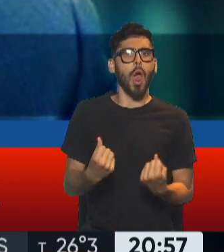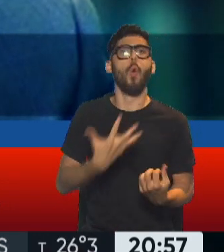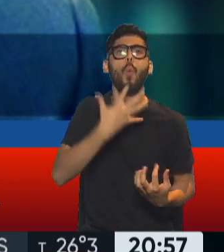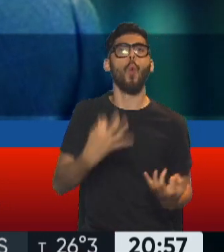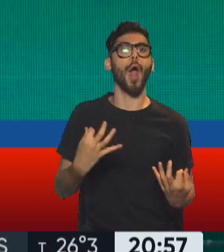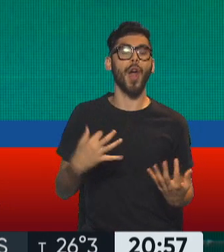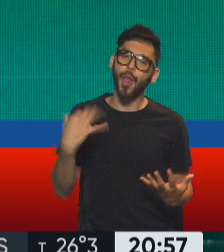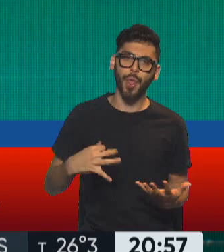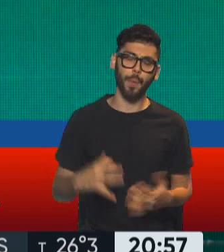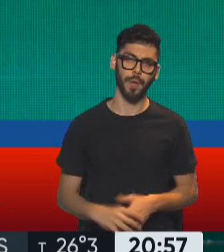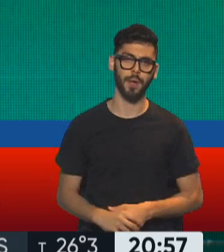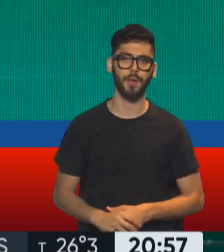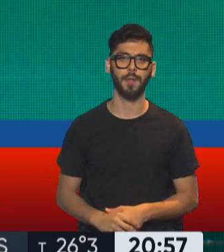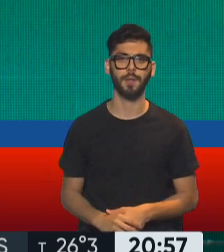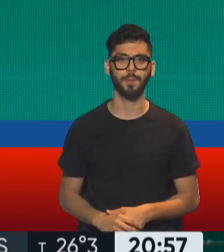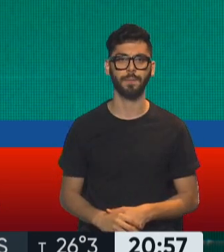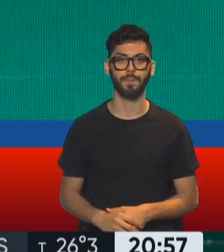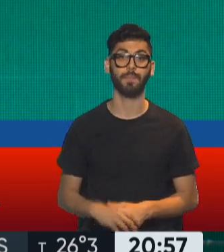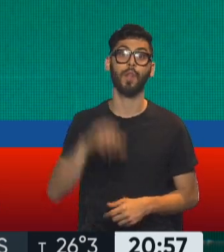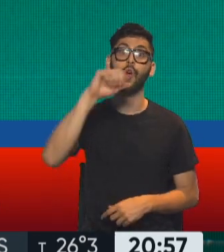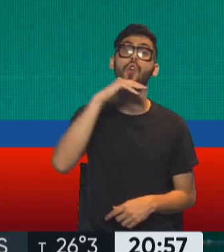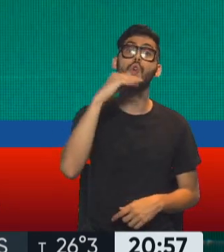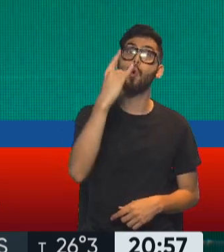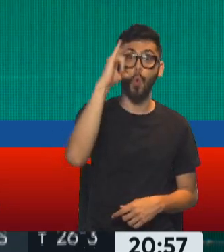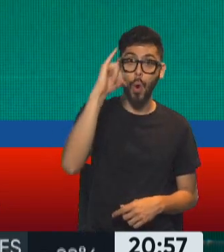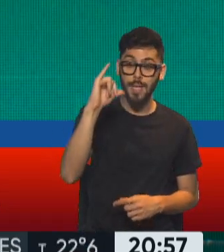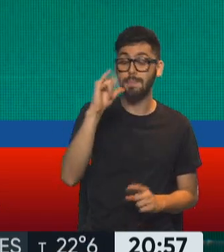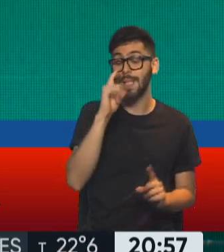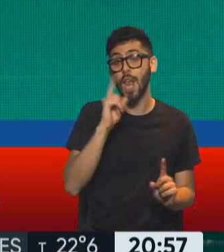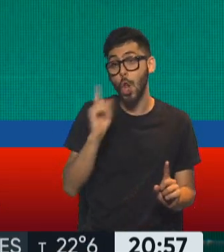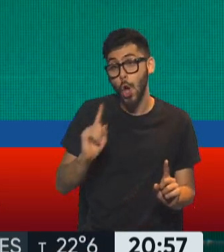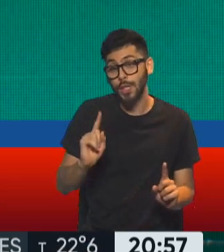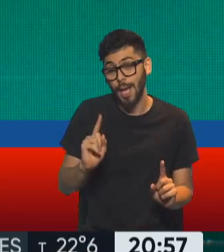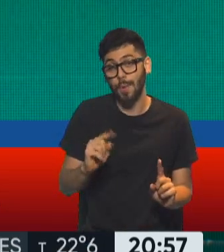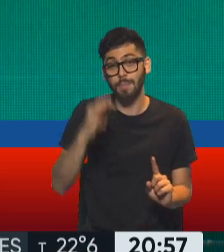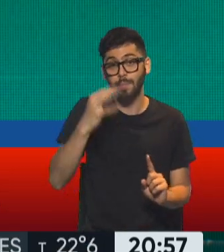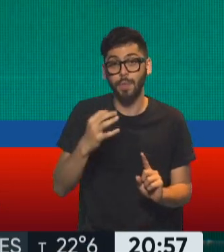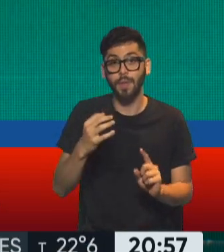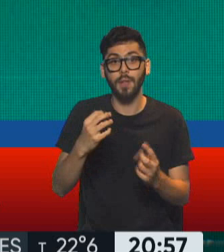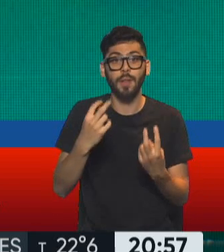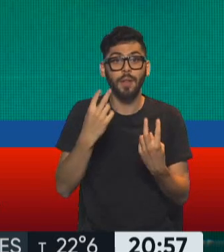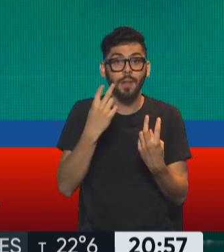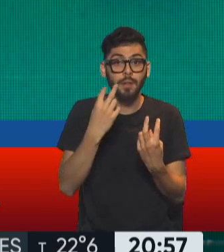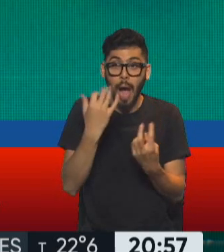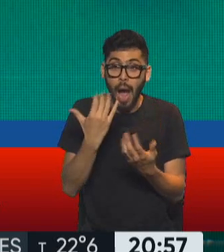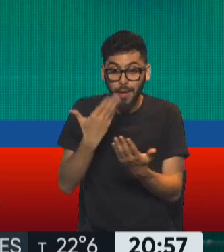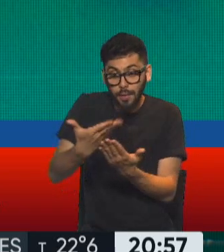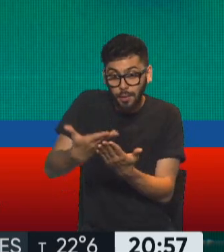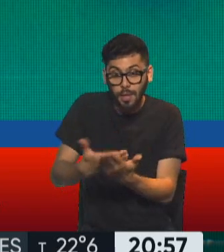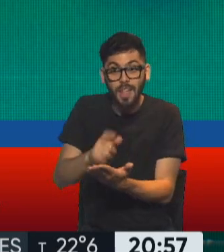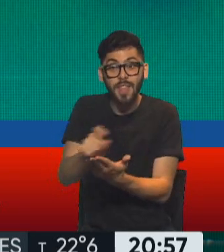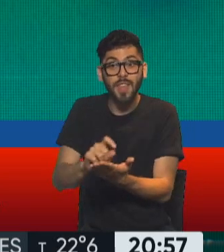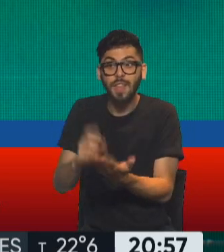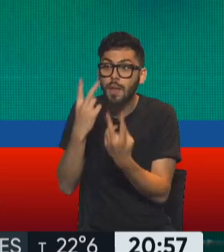verdad. Bueno, probablemente Luis Juez no sepa que hay informes dirigidos a nombre de Mauricio Macri, que son prueba fundamental en